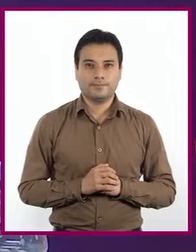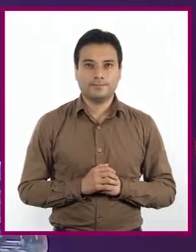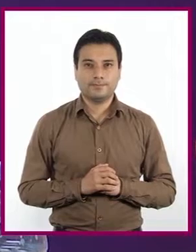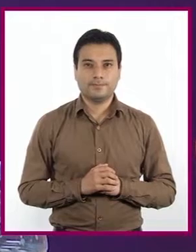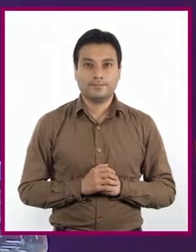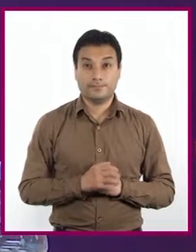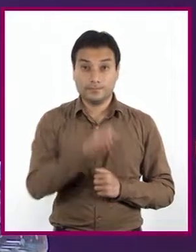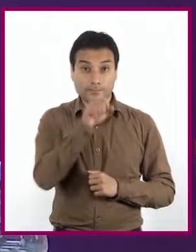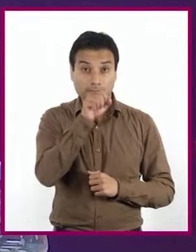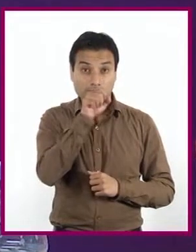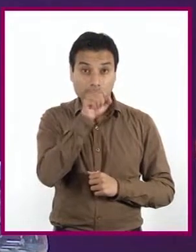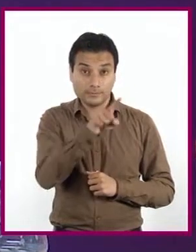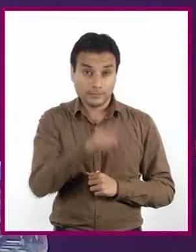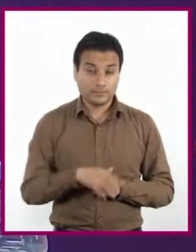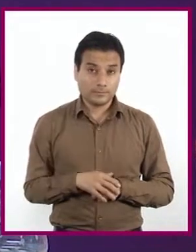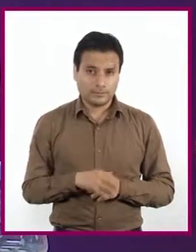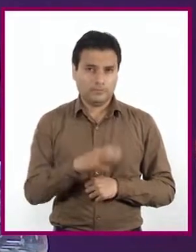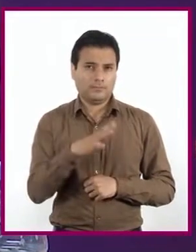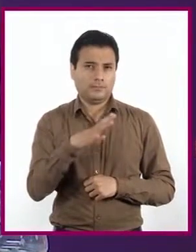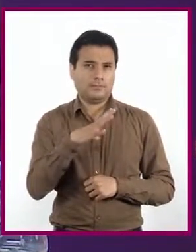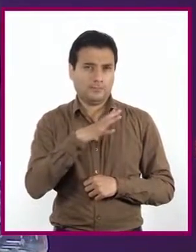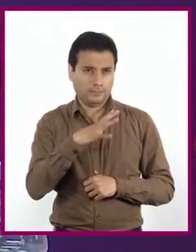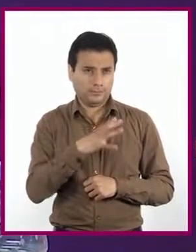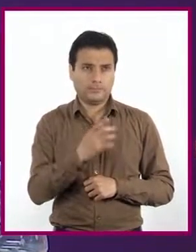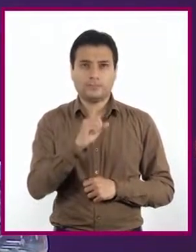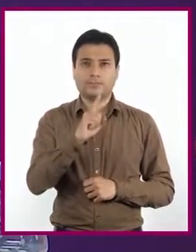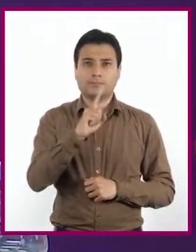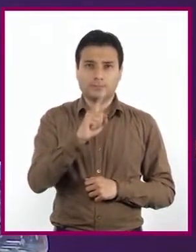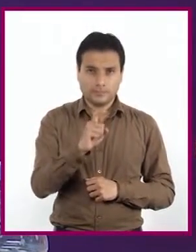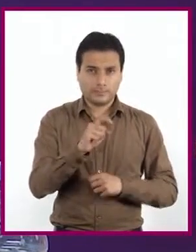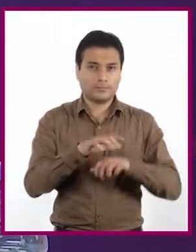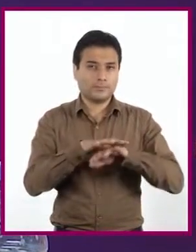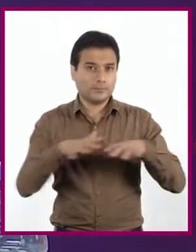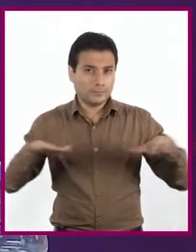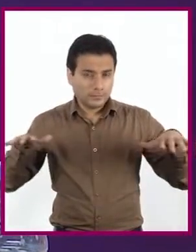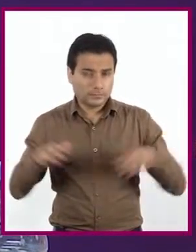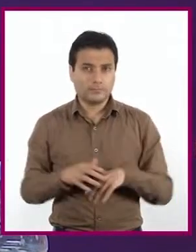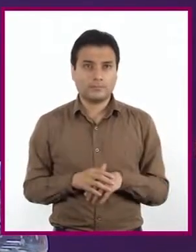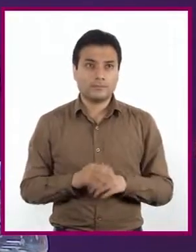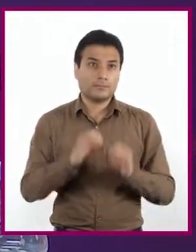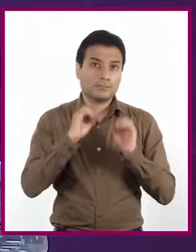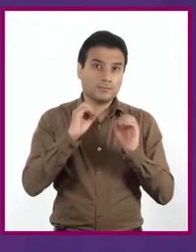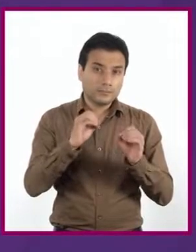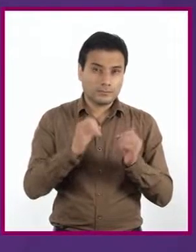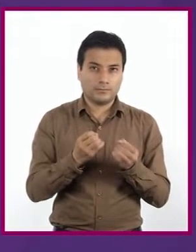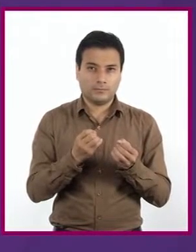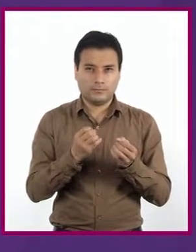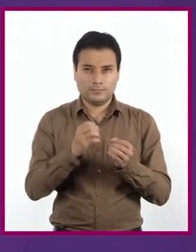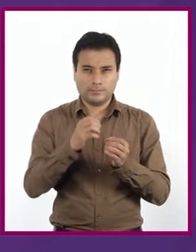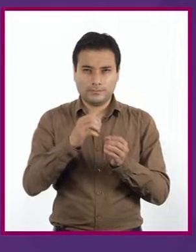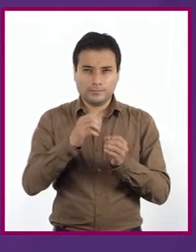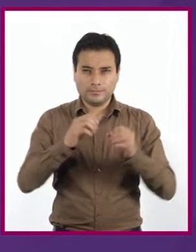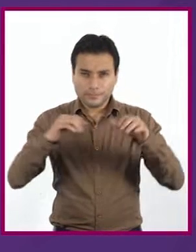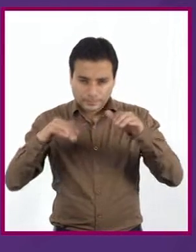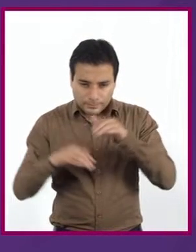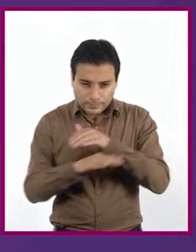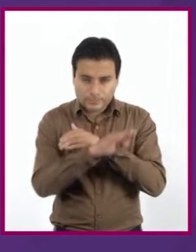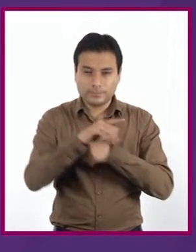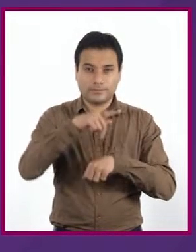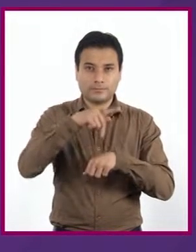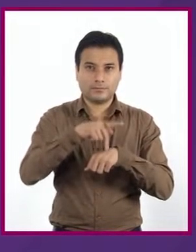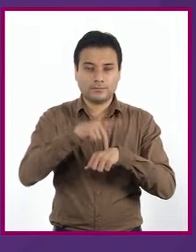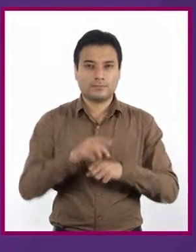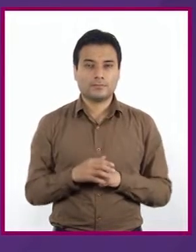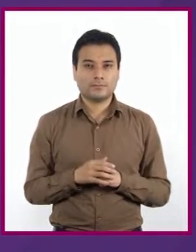También lo encontramos de forma natural en el agua de mar y en formaciones rocosas subterráneas. ¿Qué uso le dan al cloruro